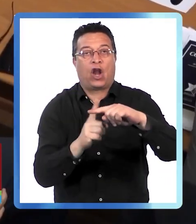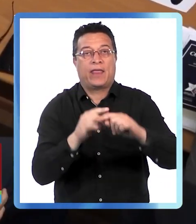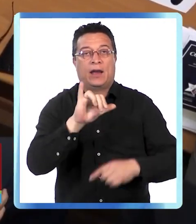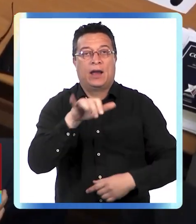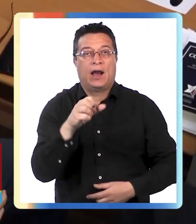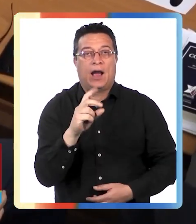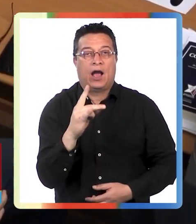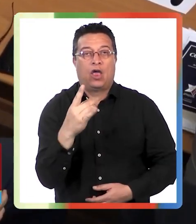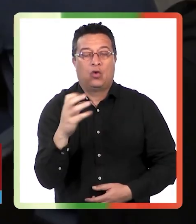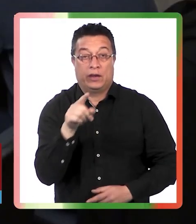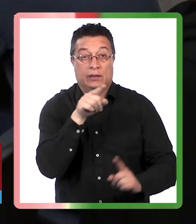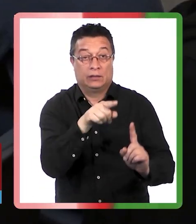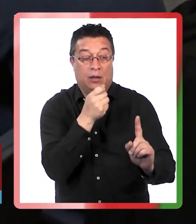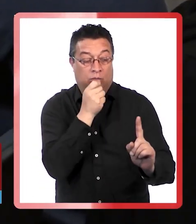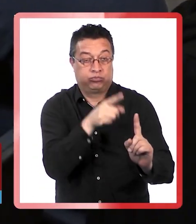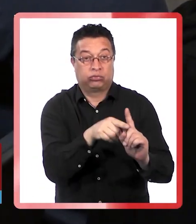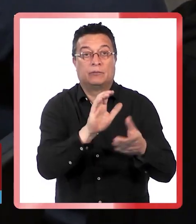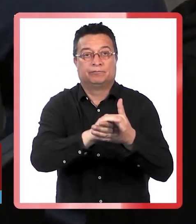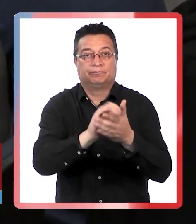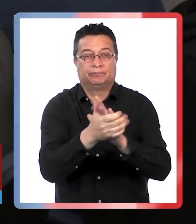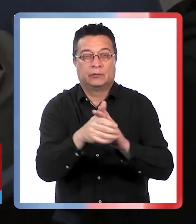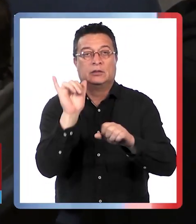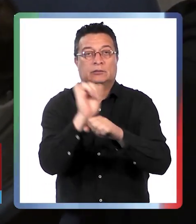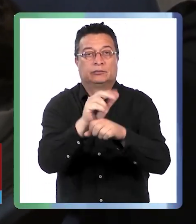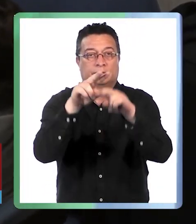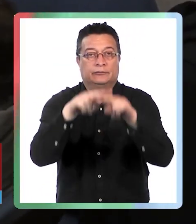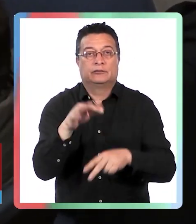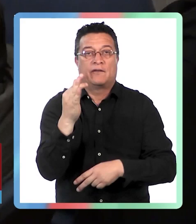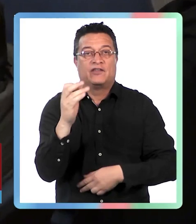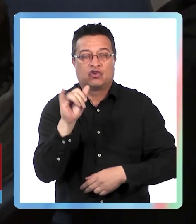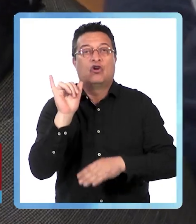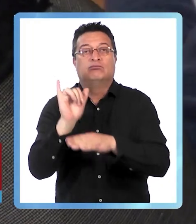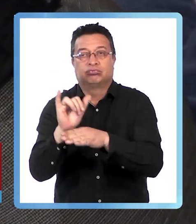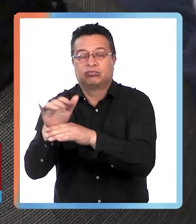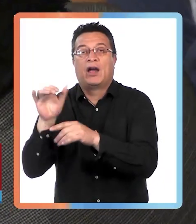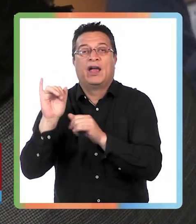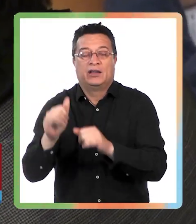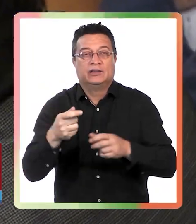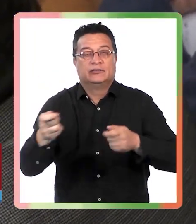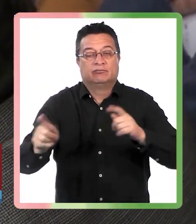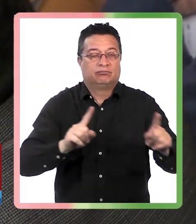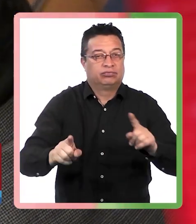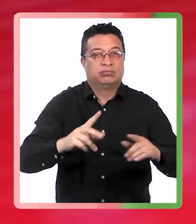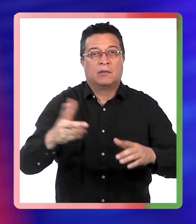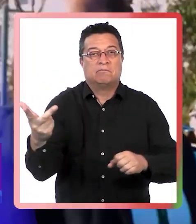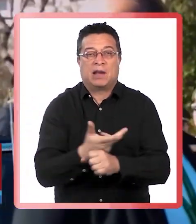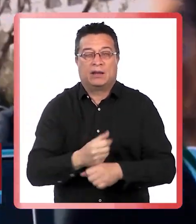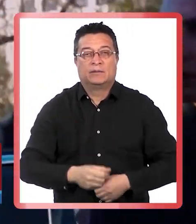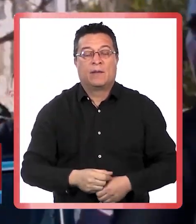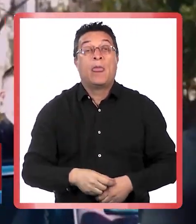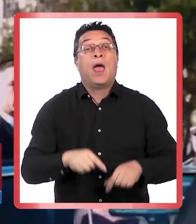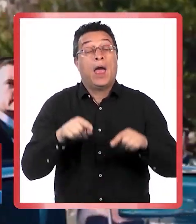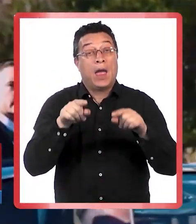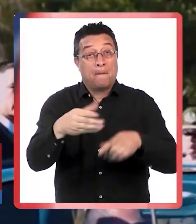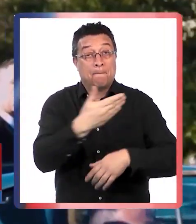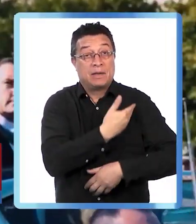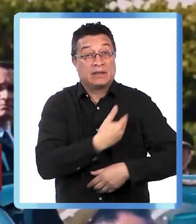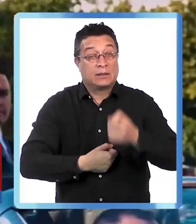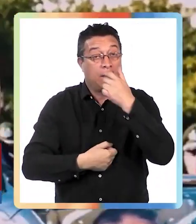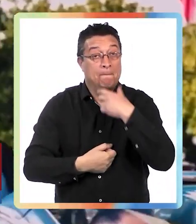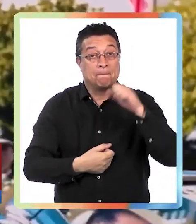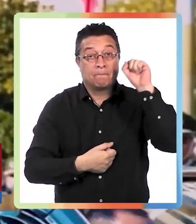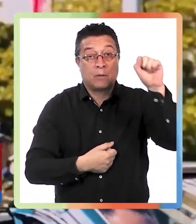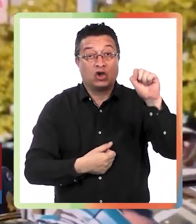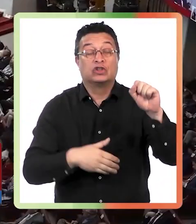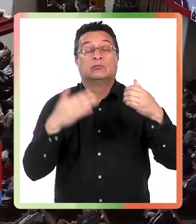Recoleta, Daniel Jadue. Al edil se le acusa de cohecho, fraude al fisco, estafa y administración desleal. El presidente de la República,